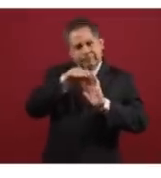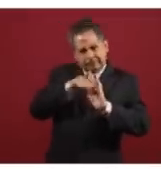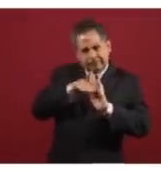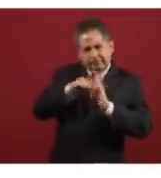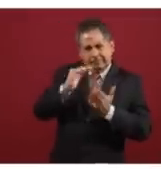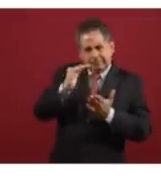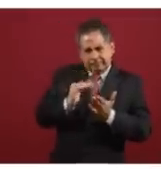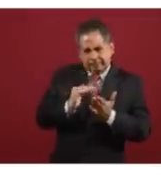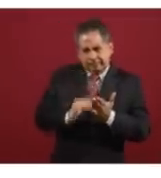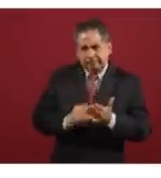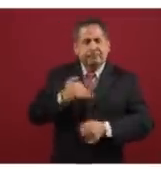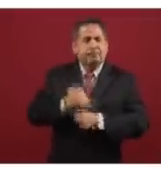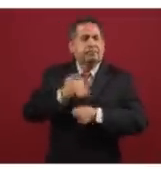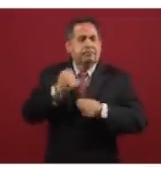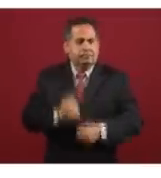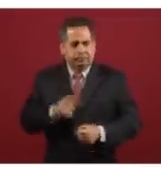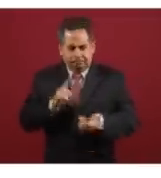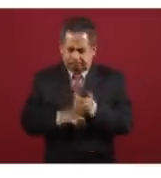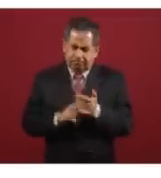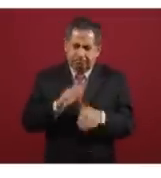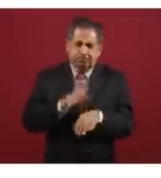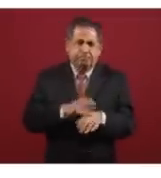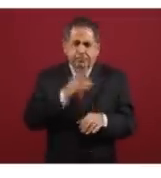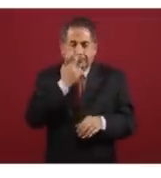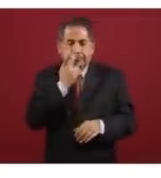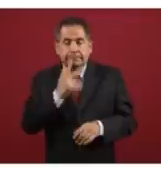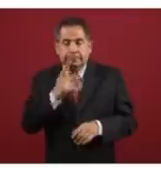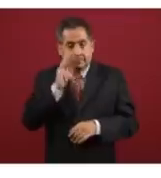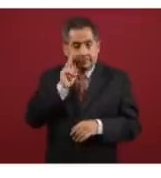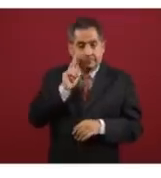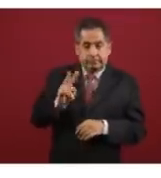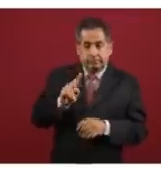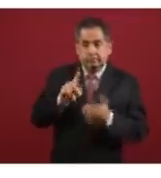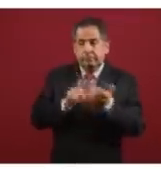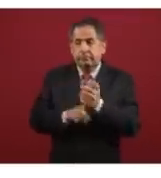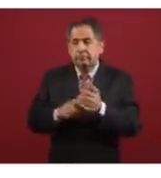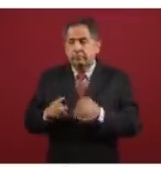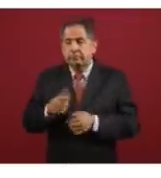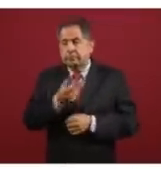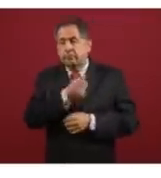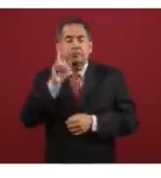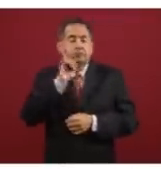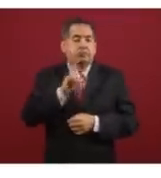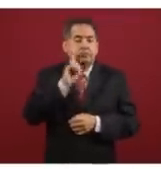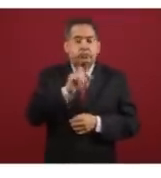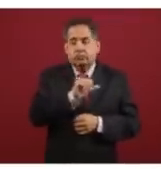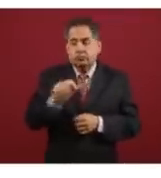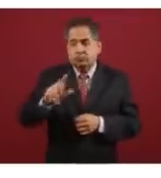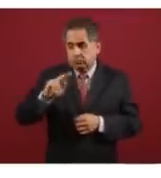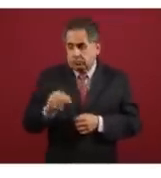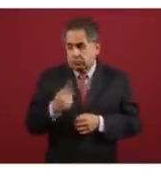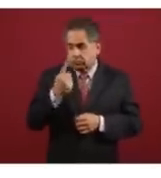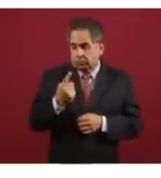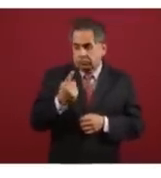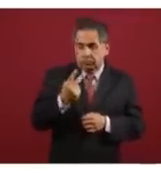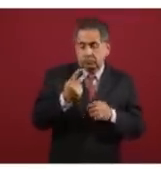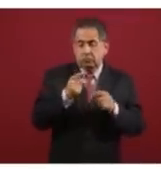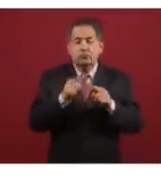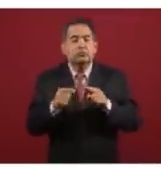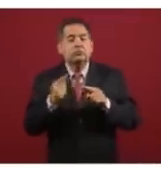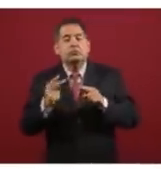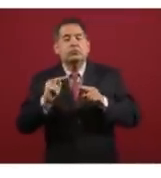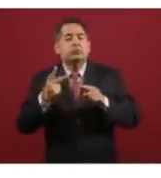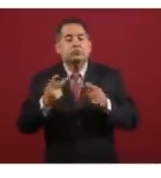principales indicadores de la seguridad. Aquí pasó en el caso de las mujeres de 82.1 a